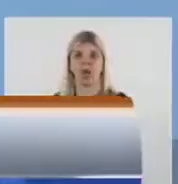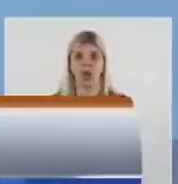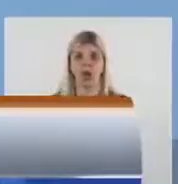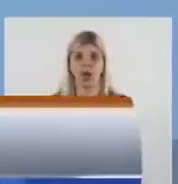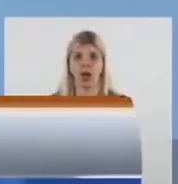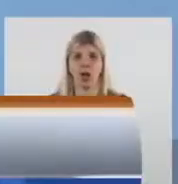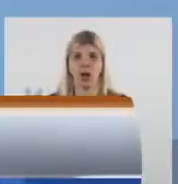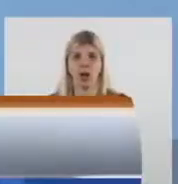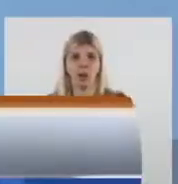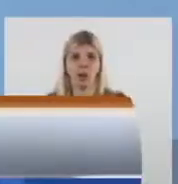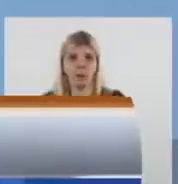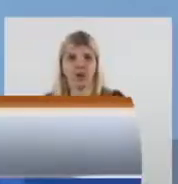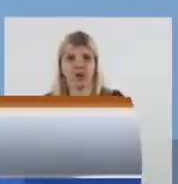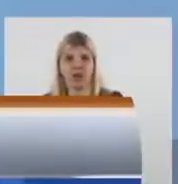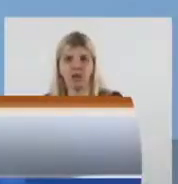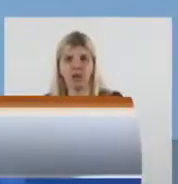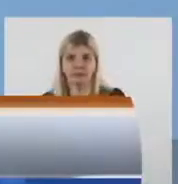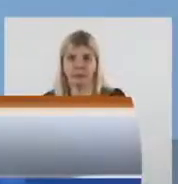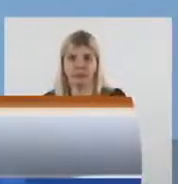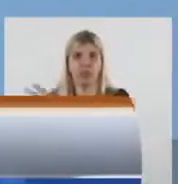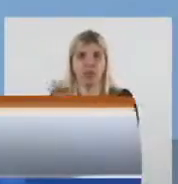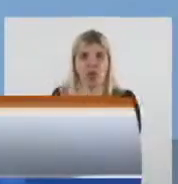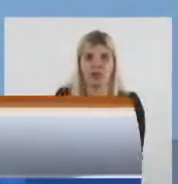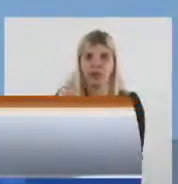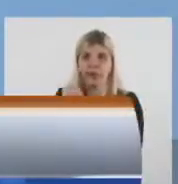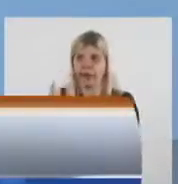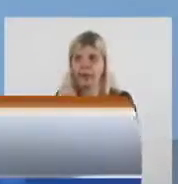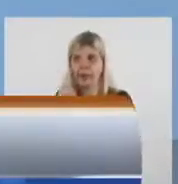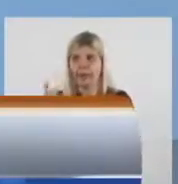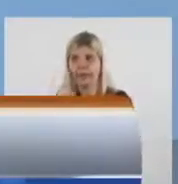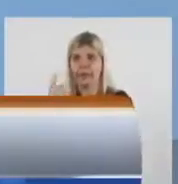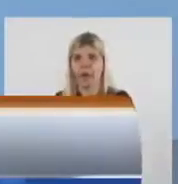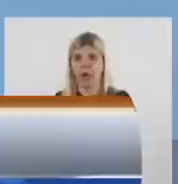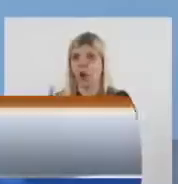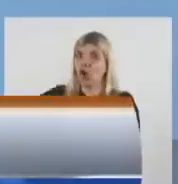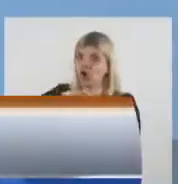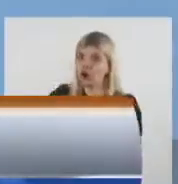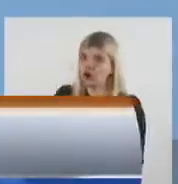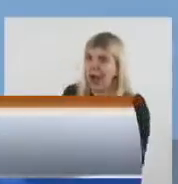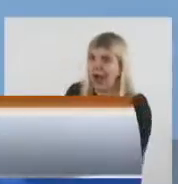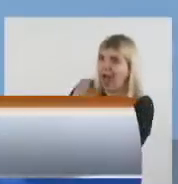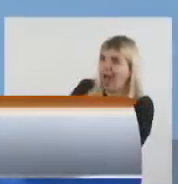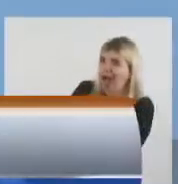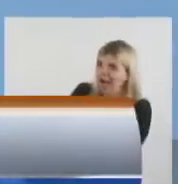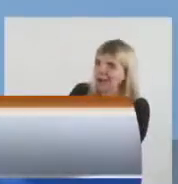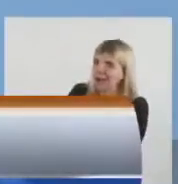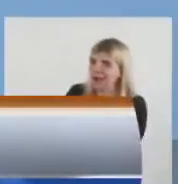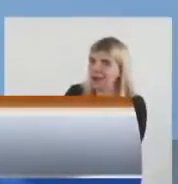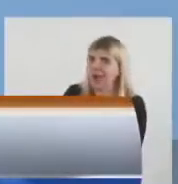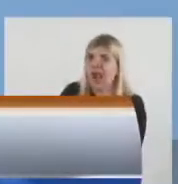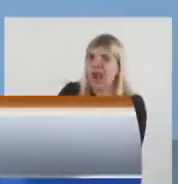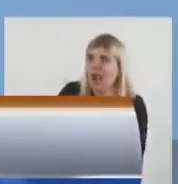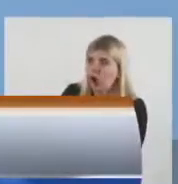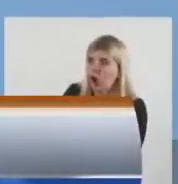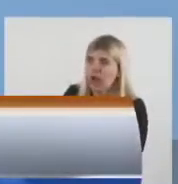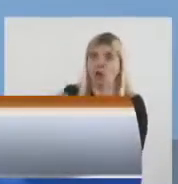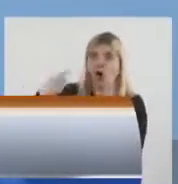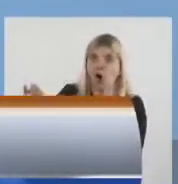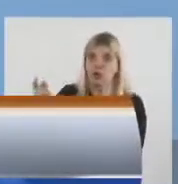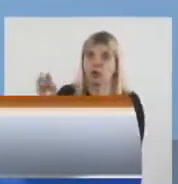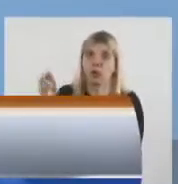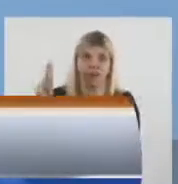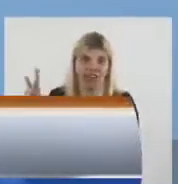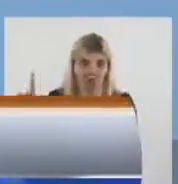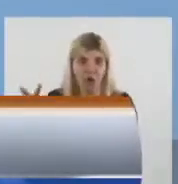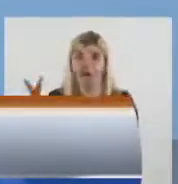casi diario que está pasando como nosotros hemos tenido el recuerdo de conversar con varios proveedores porque no